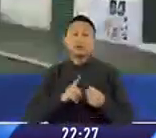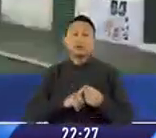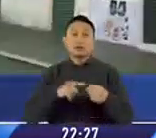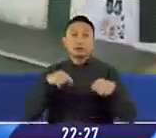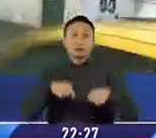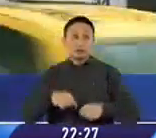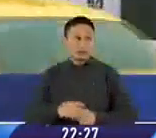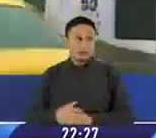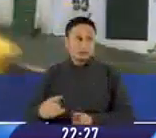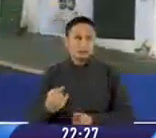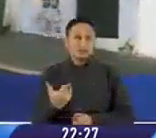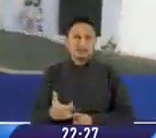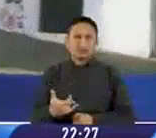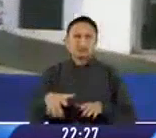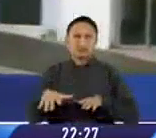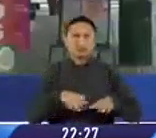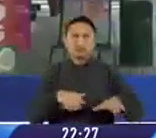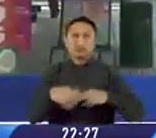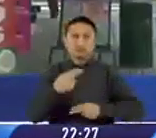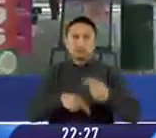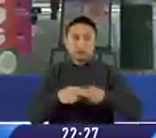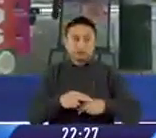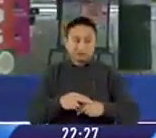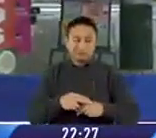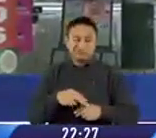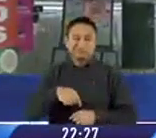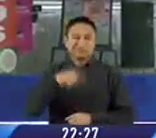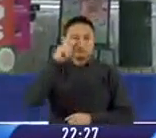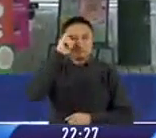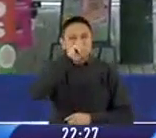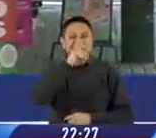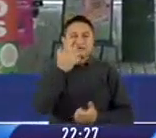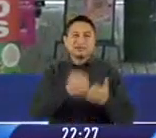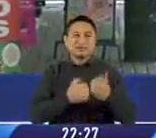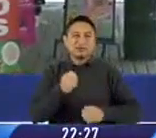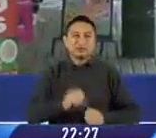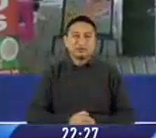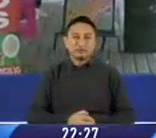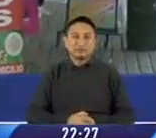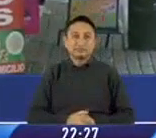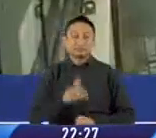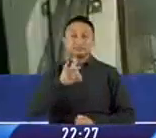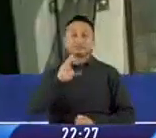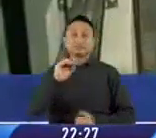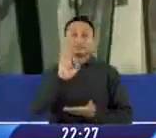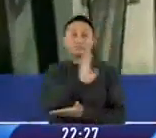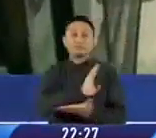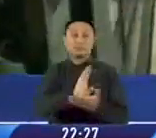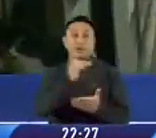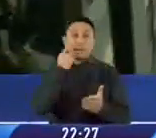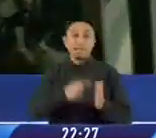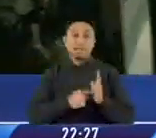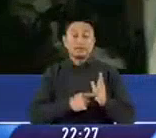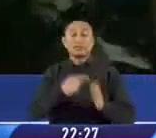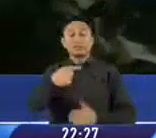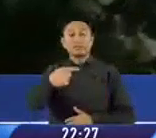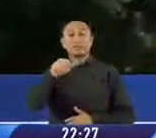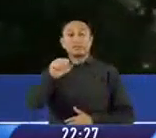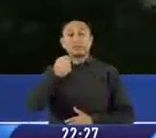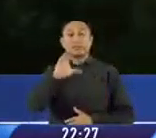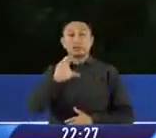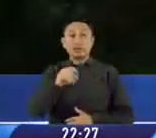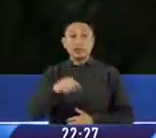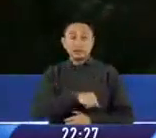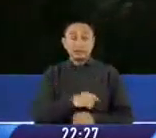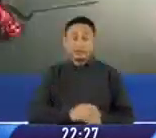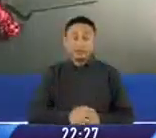complicó las actividades comerciales y la vida cotidiana de los ciudadanos que viven en 80 barrios. Por ejemplo, en La Gasca, Nelly Lainez,